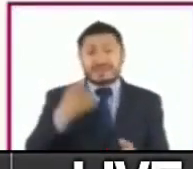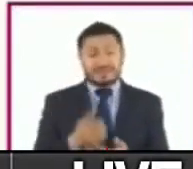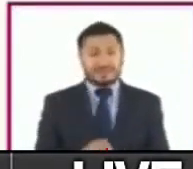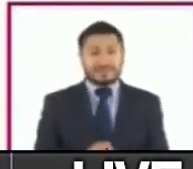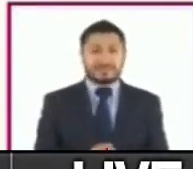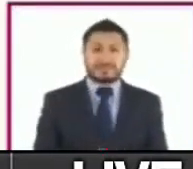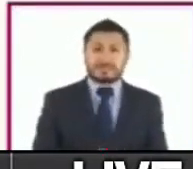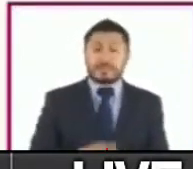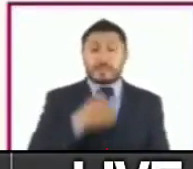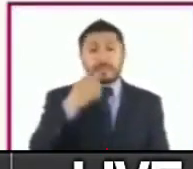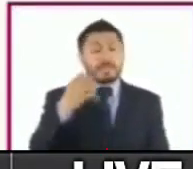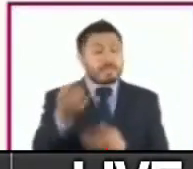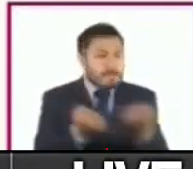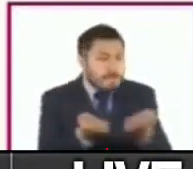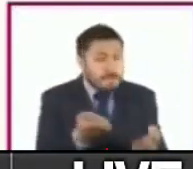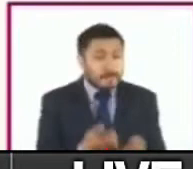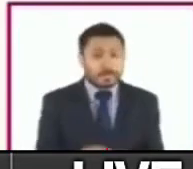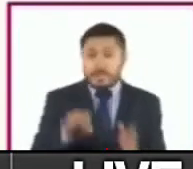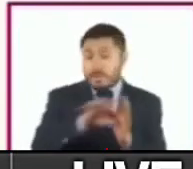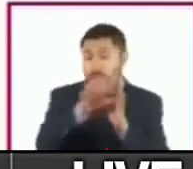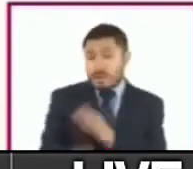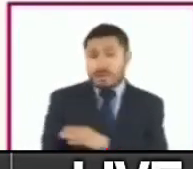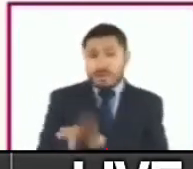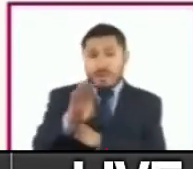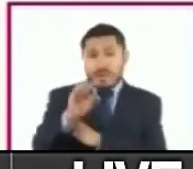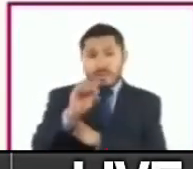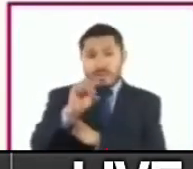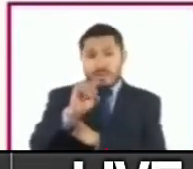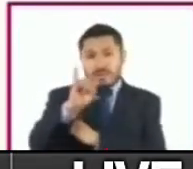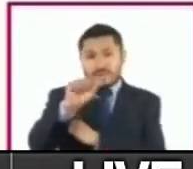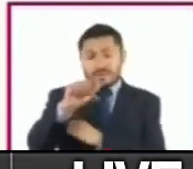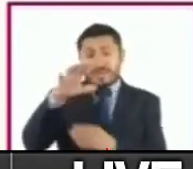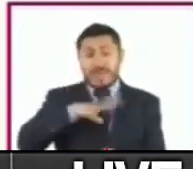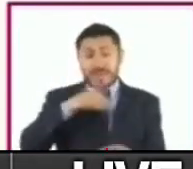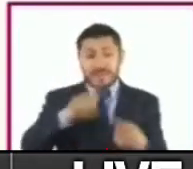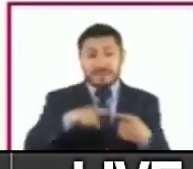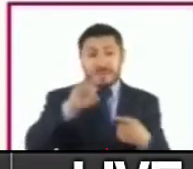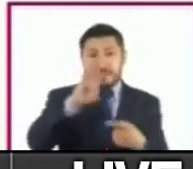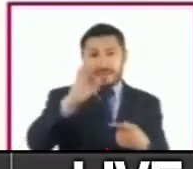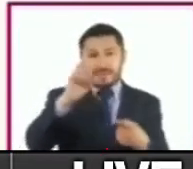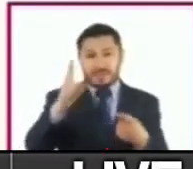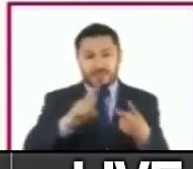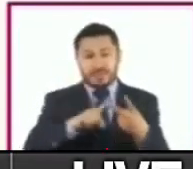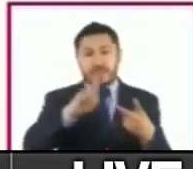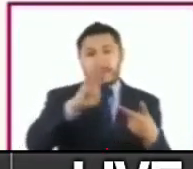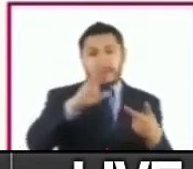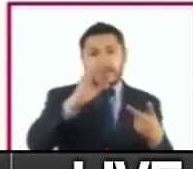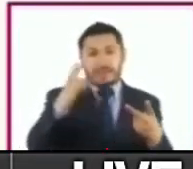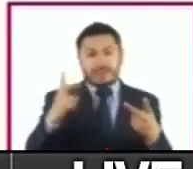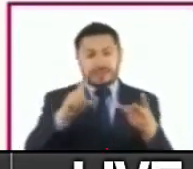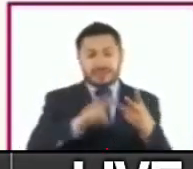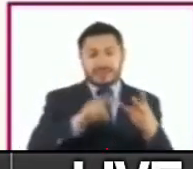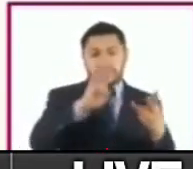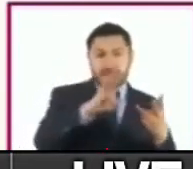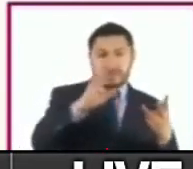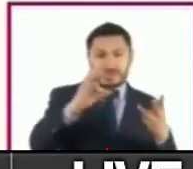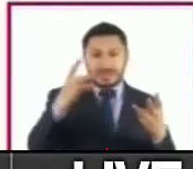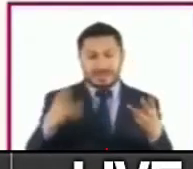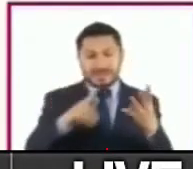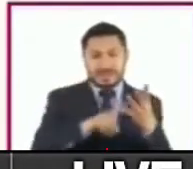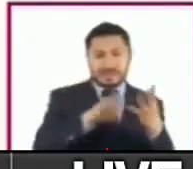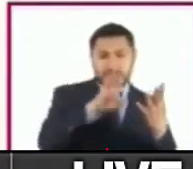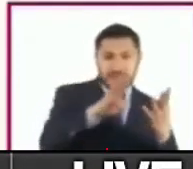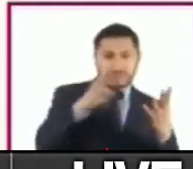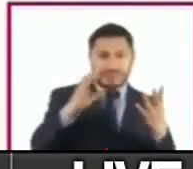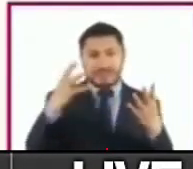cuatro clasificaciones deportivas: BC1, BC2, BC3 y BC4. A estos códigos se le